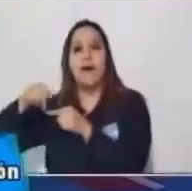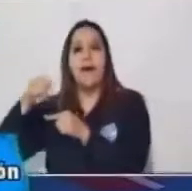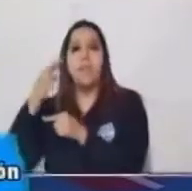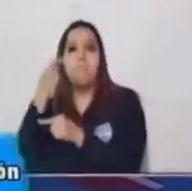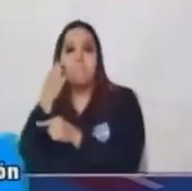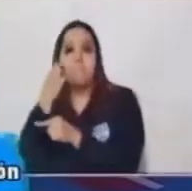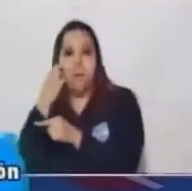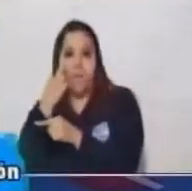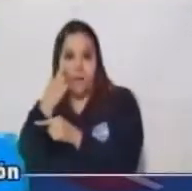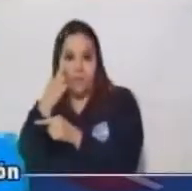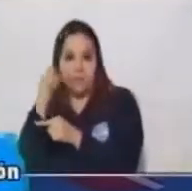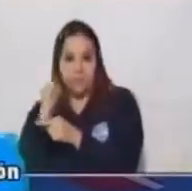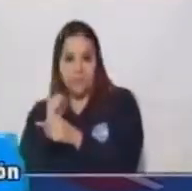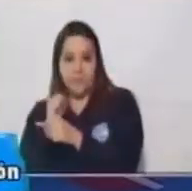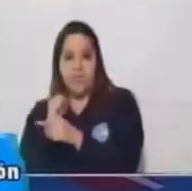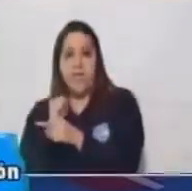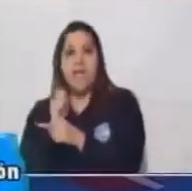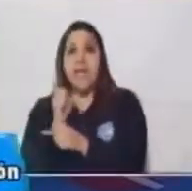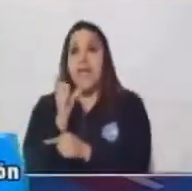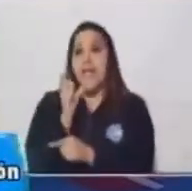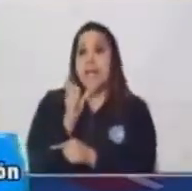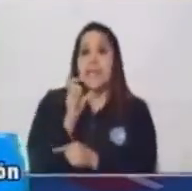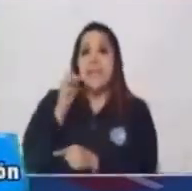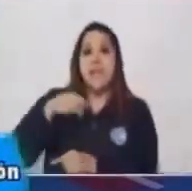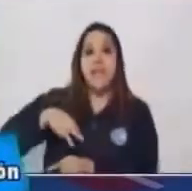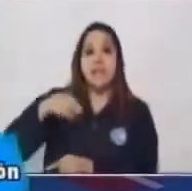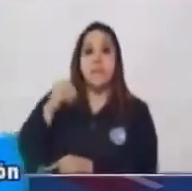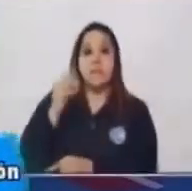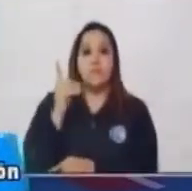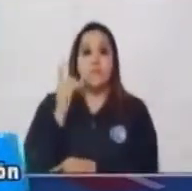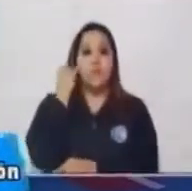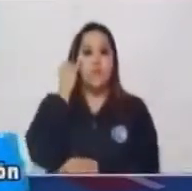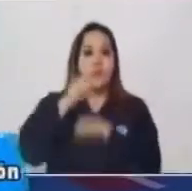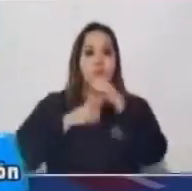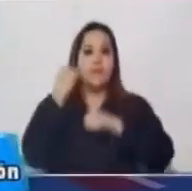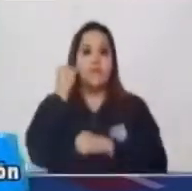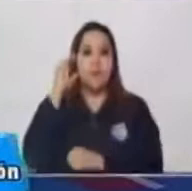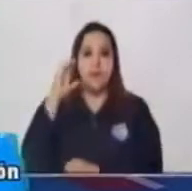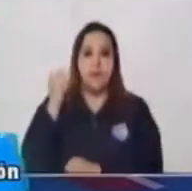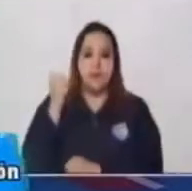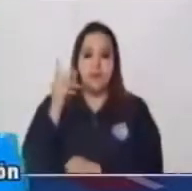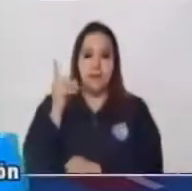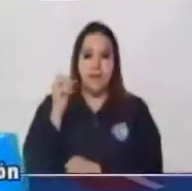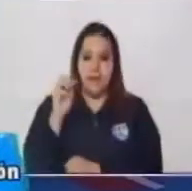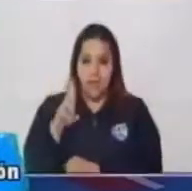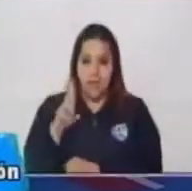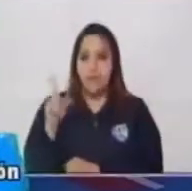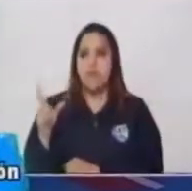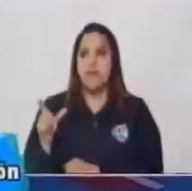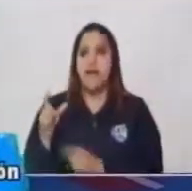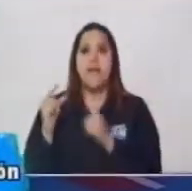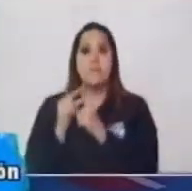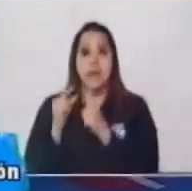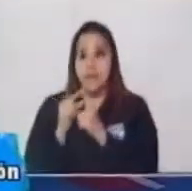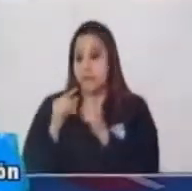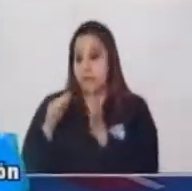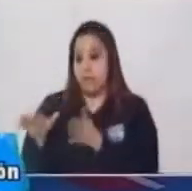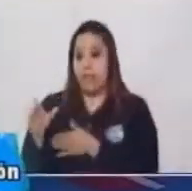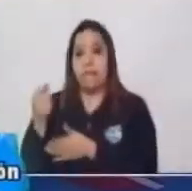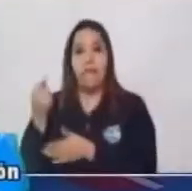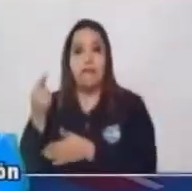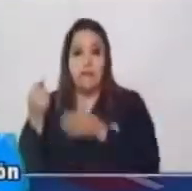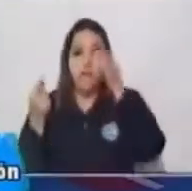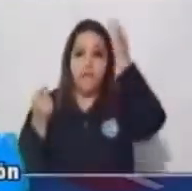papá. Y tiene modificadores directos y modificadores indirectos. ¿Te diste cuenta que hay palabras que nos sobran aún